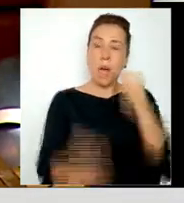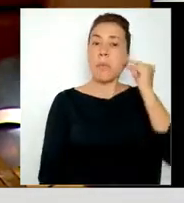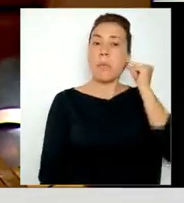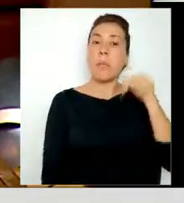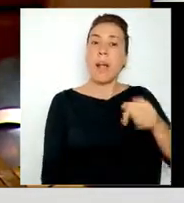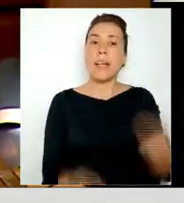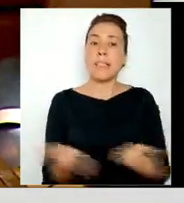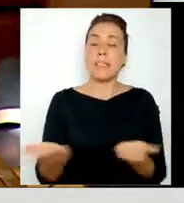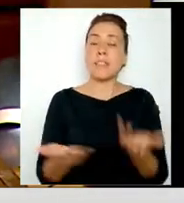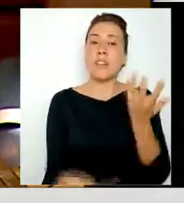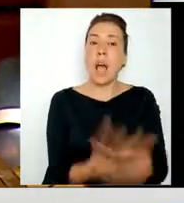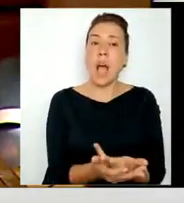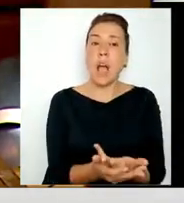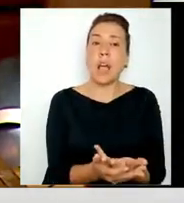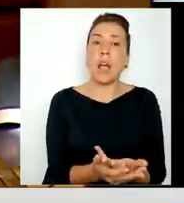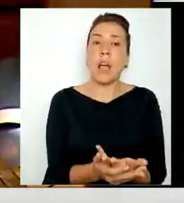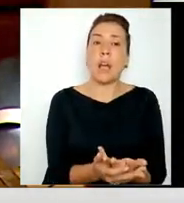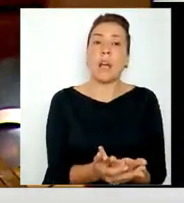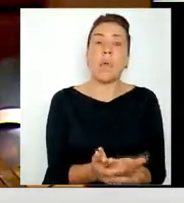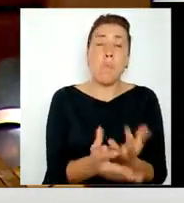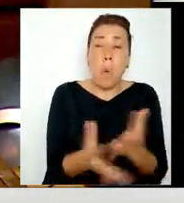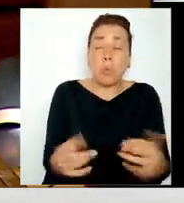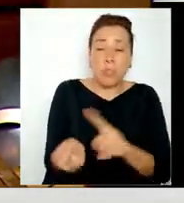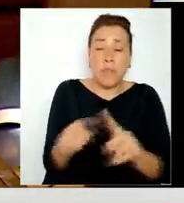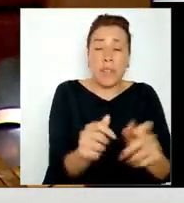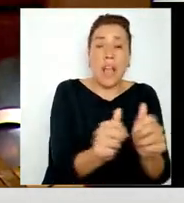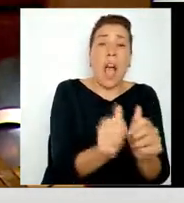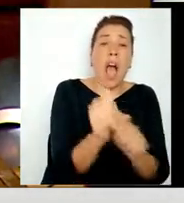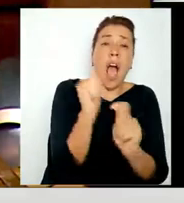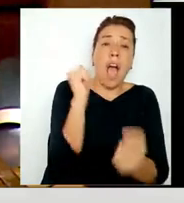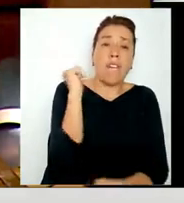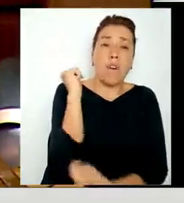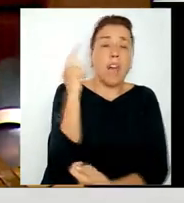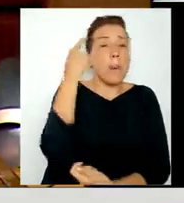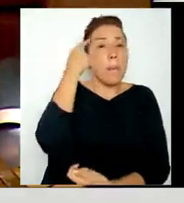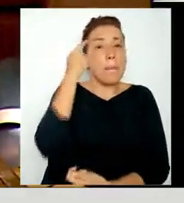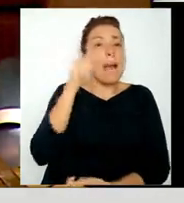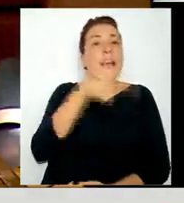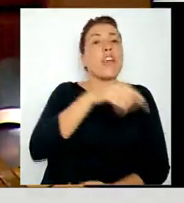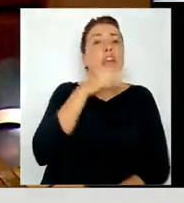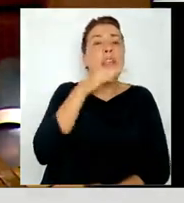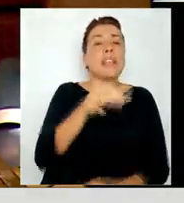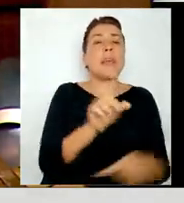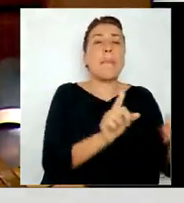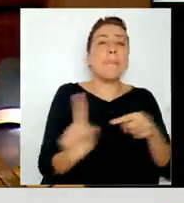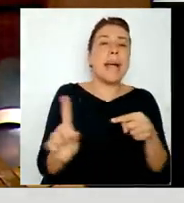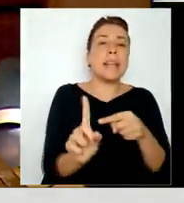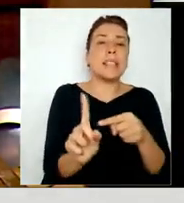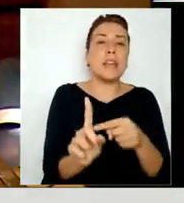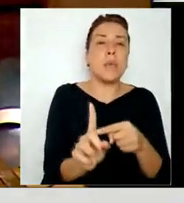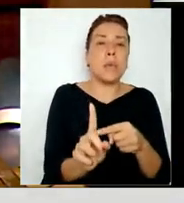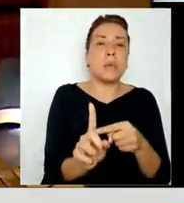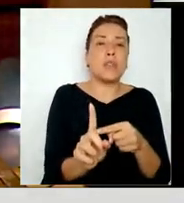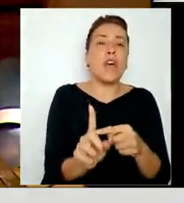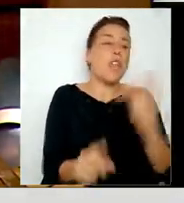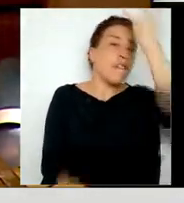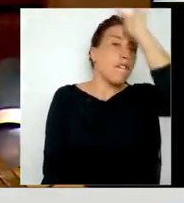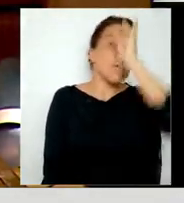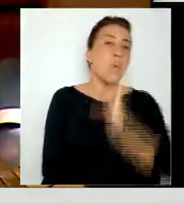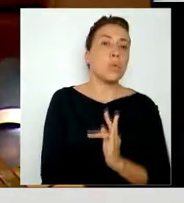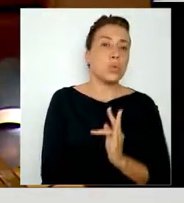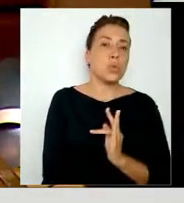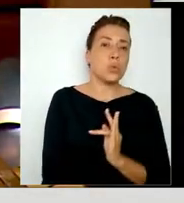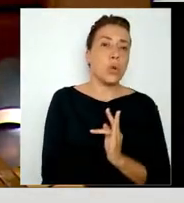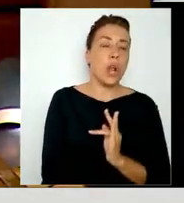un amplio estatus de abogados y abogadas para lo que ellos señalan una persecución de tipo funcionaria o de trabajadores y trabajadoras